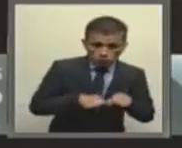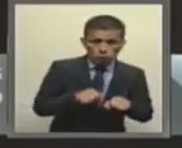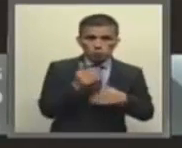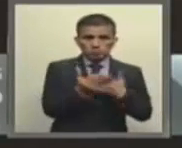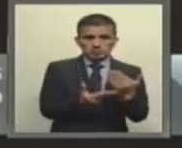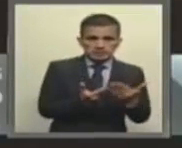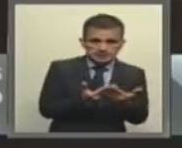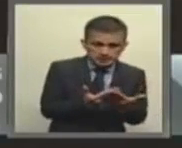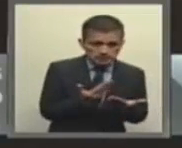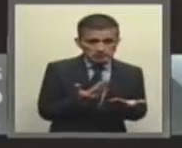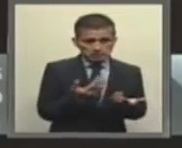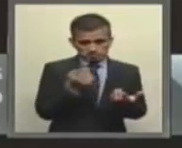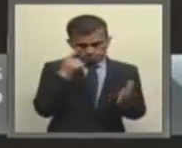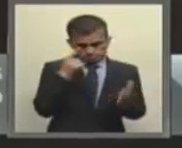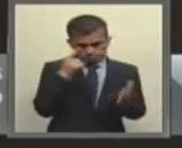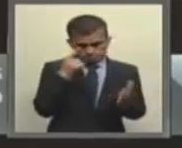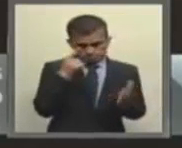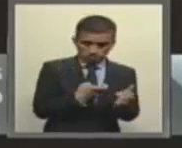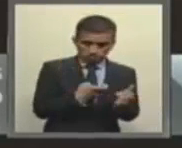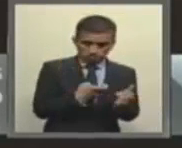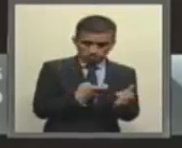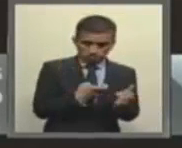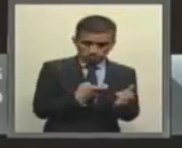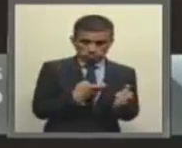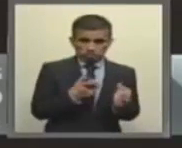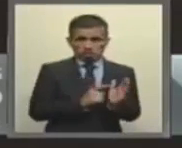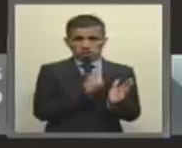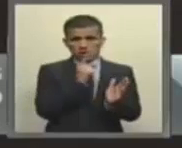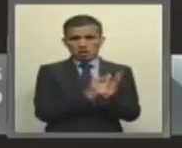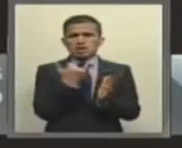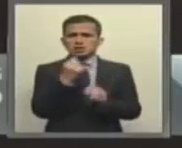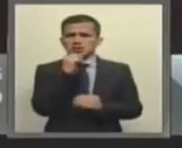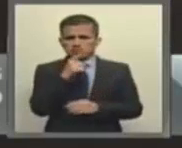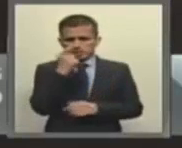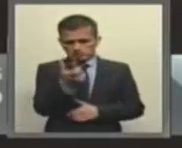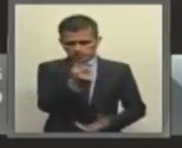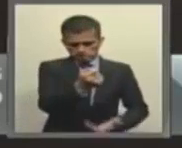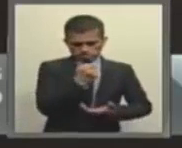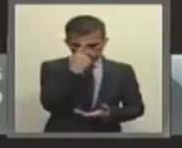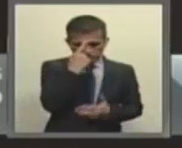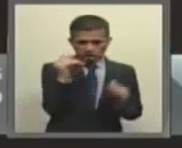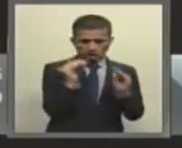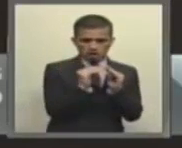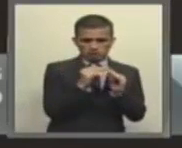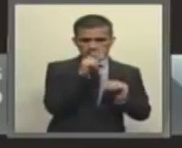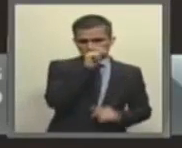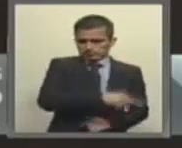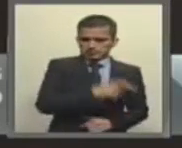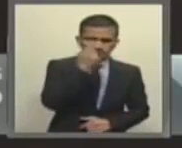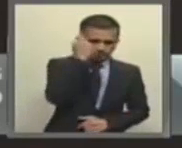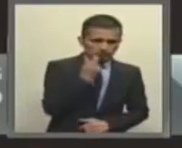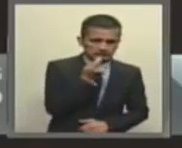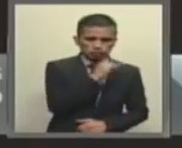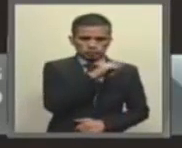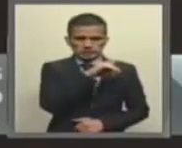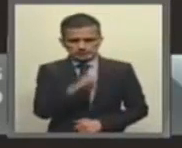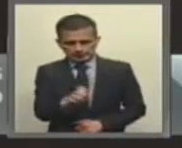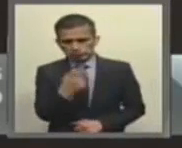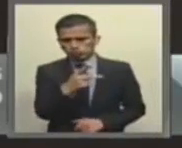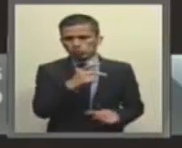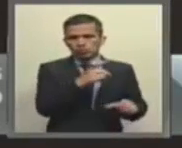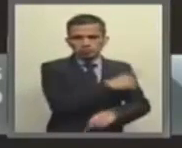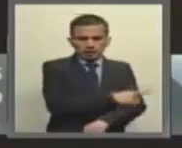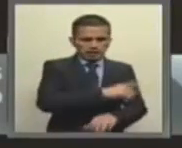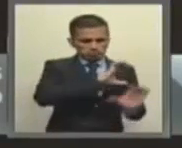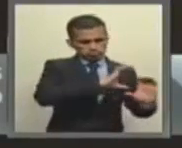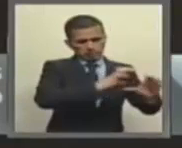servicios establecidos en el presente ordenamiento, así como la del fondo de vivienda del pensionista, de sus delegaciones y de sus demás